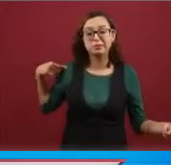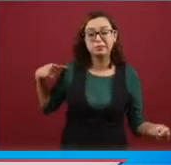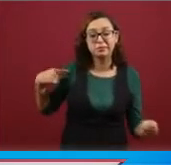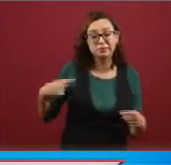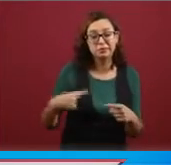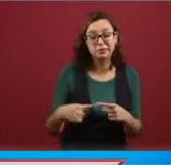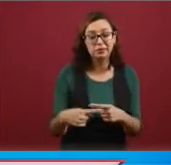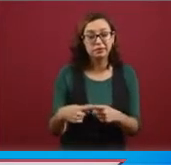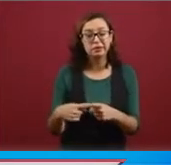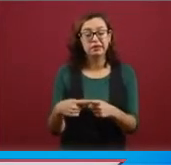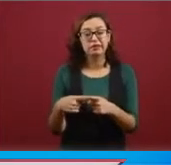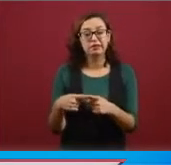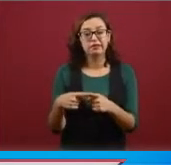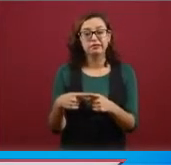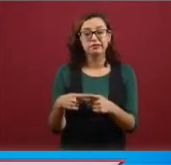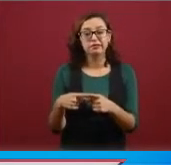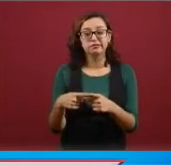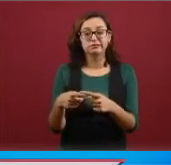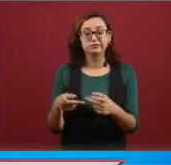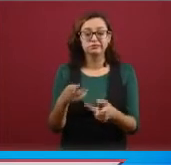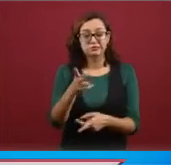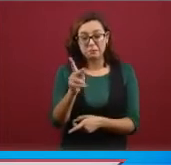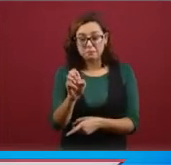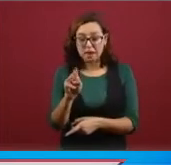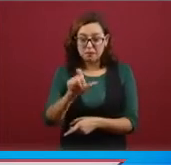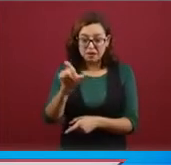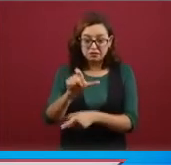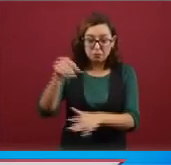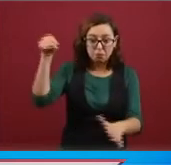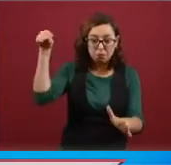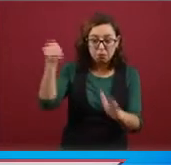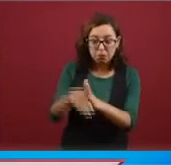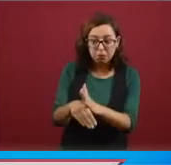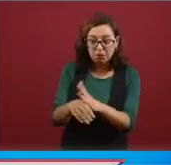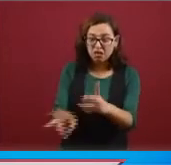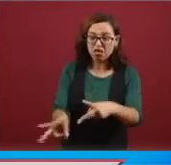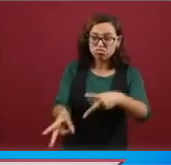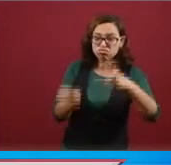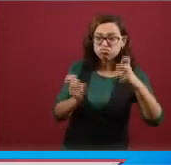saqueando a Pemex